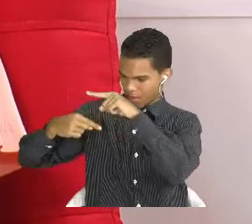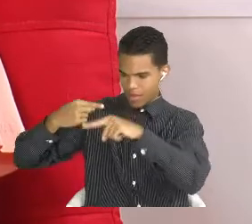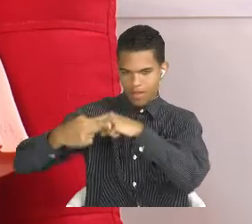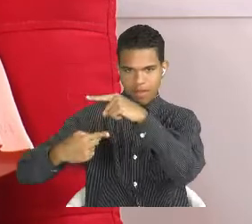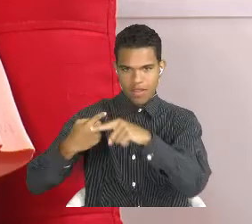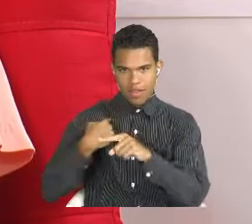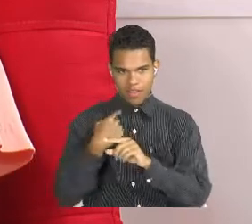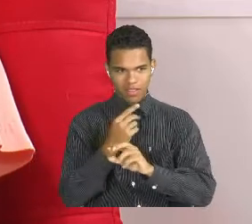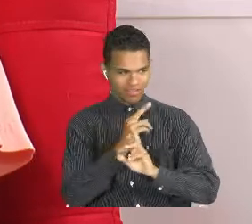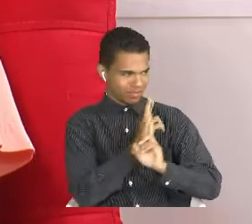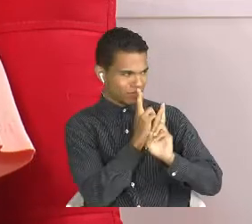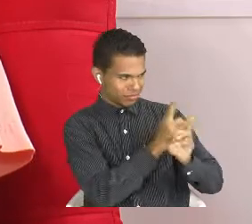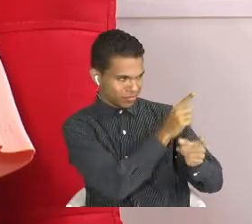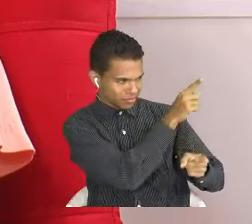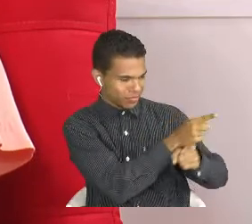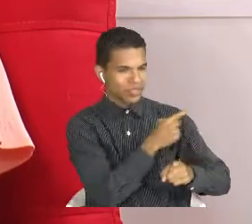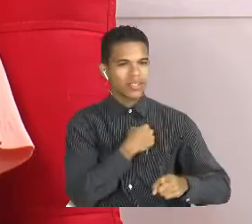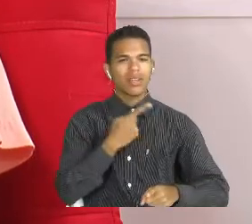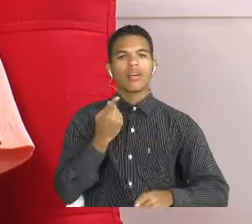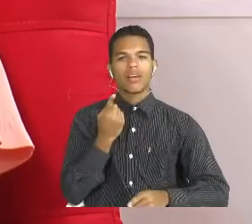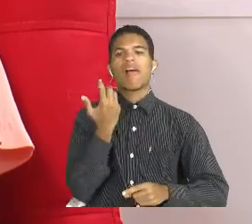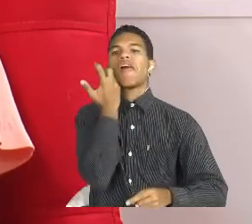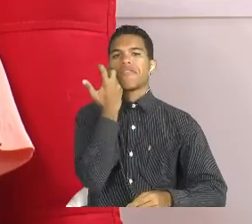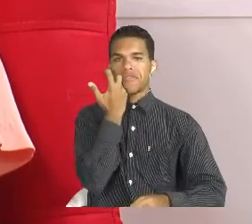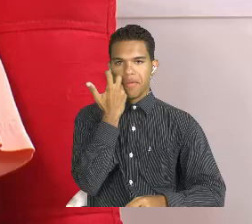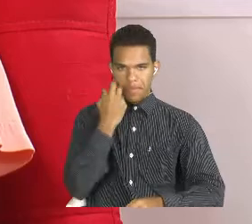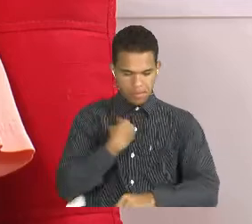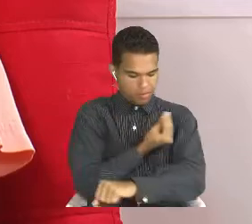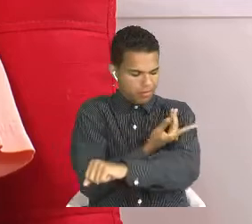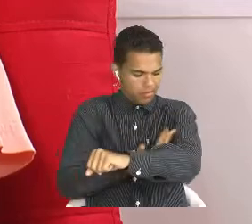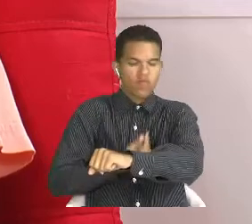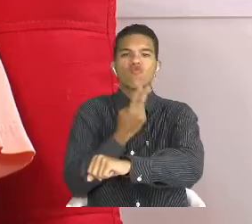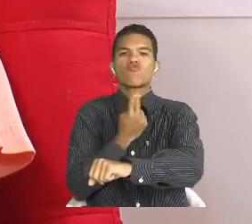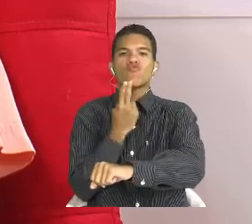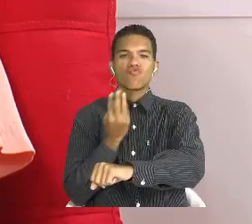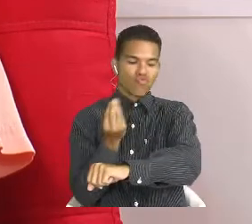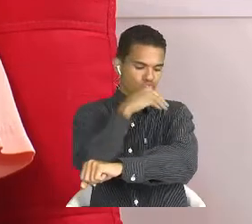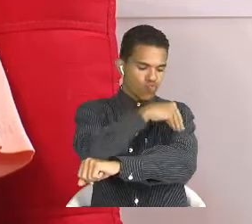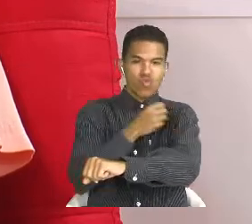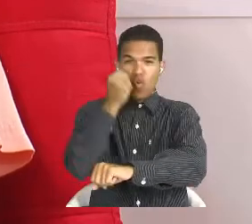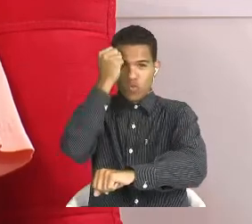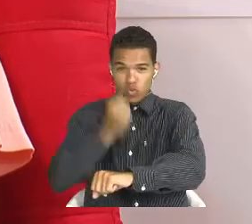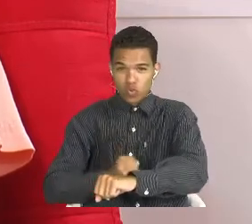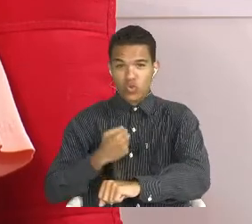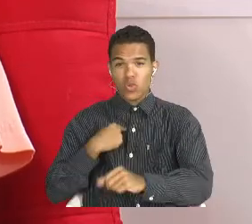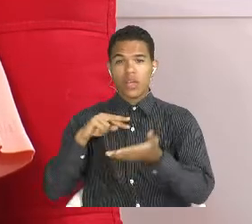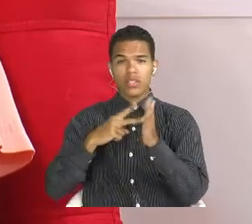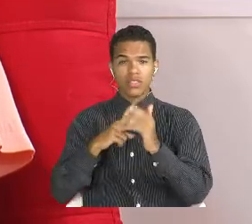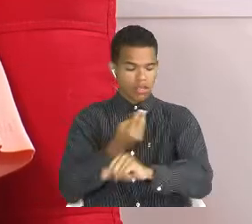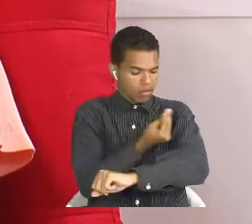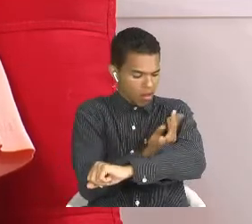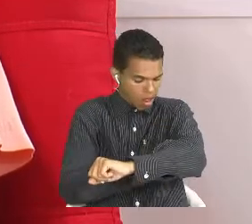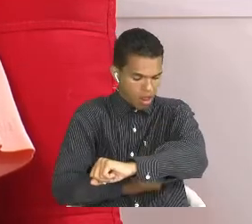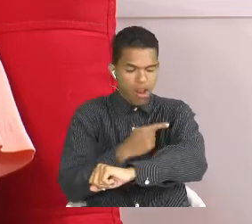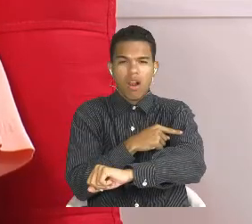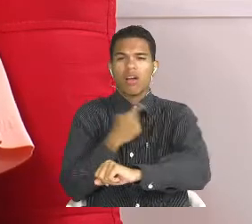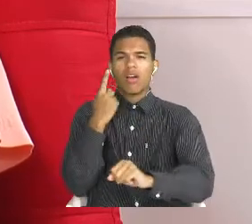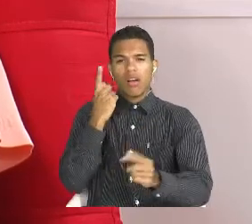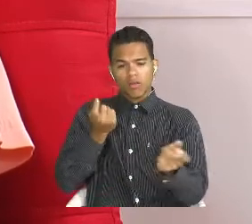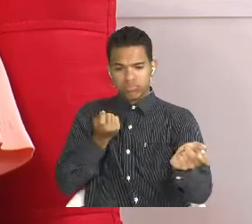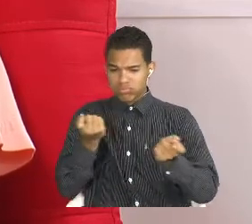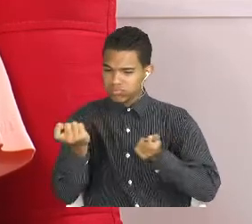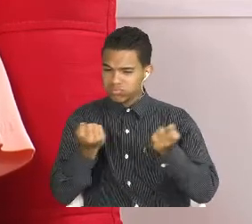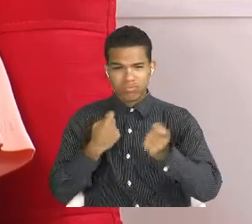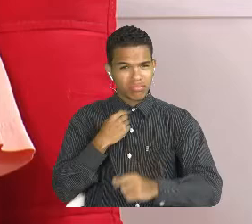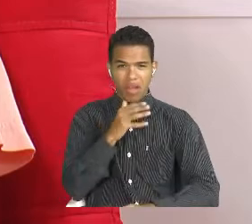contestando o respondiendo a tu pregunta de diabetes, sí, existe en vinculación de la presentación de una diabetes no controlada, maltratada, crónica,